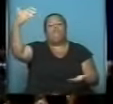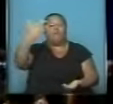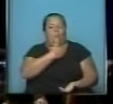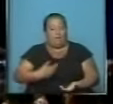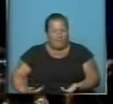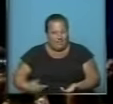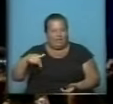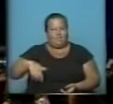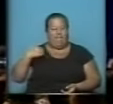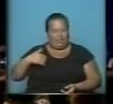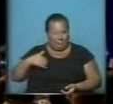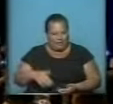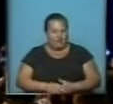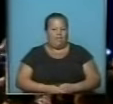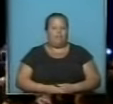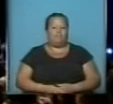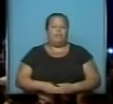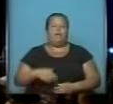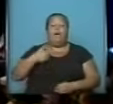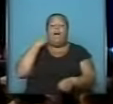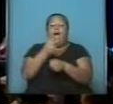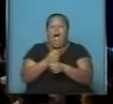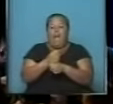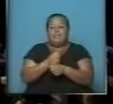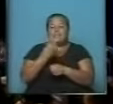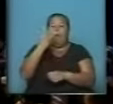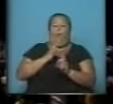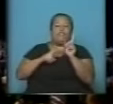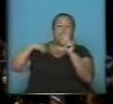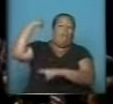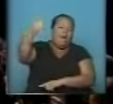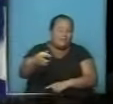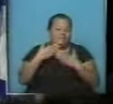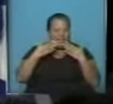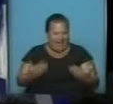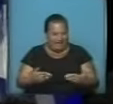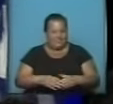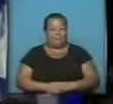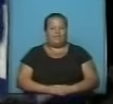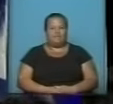futuro presidente de la Nación. Hasta dentro de 4 años. Gracias.